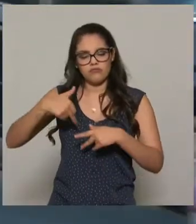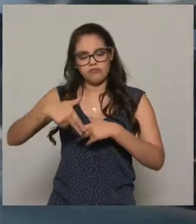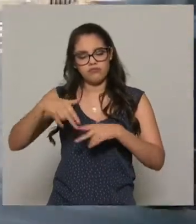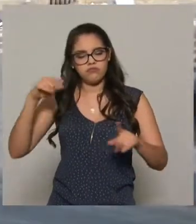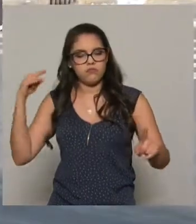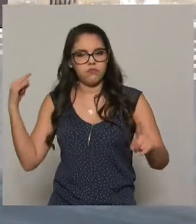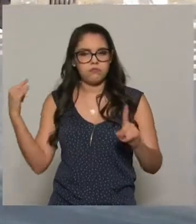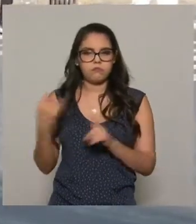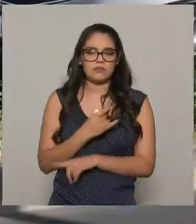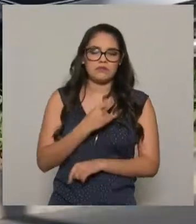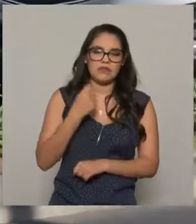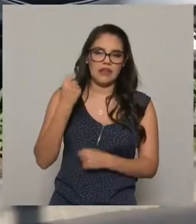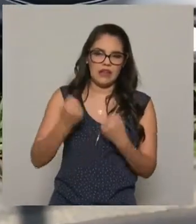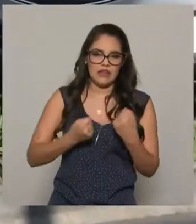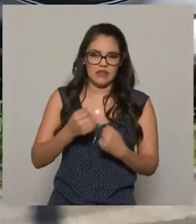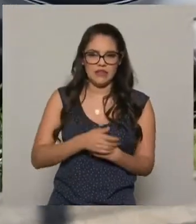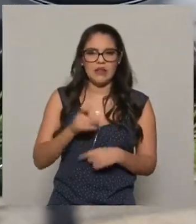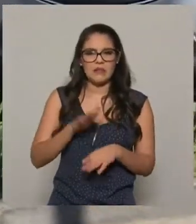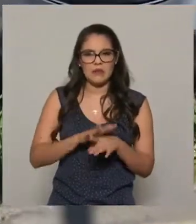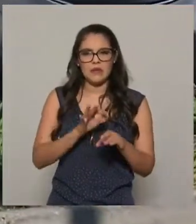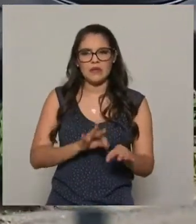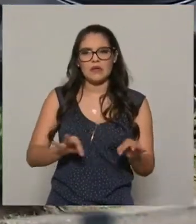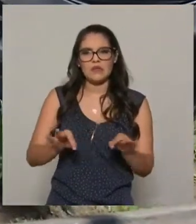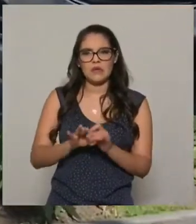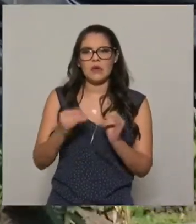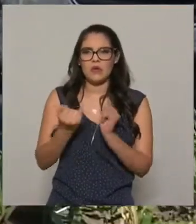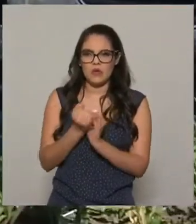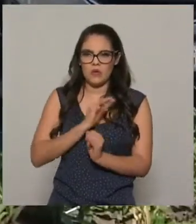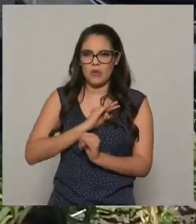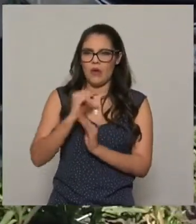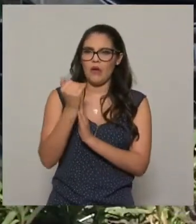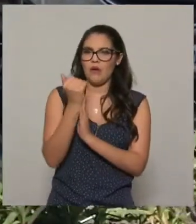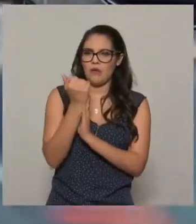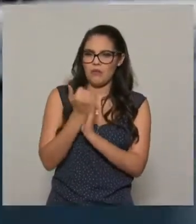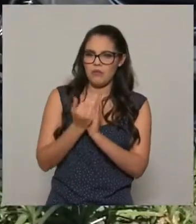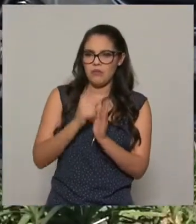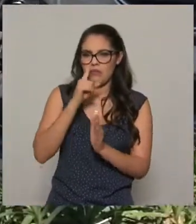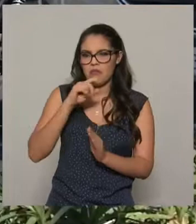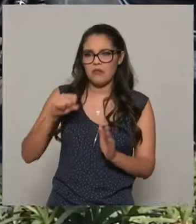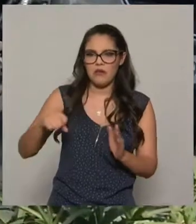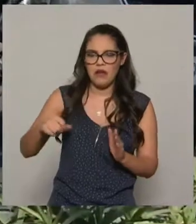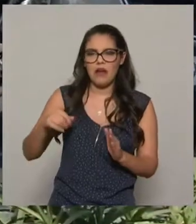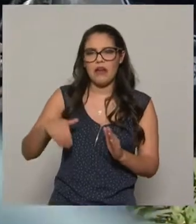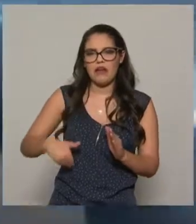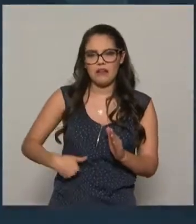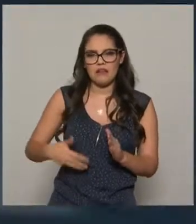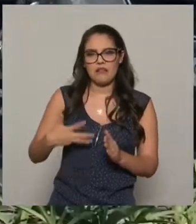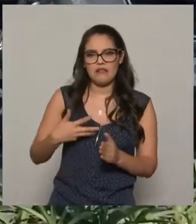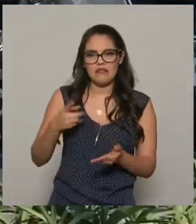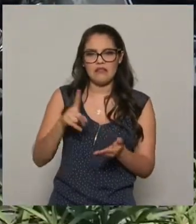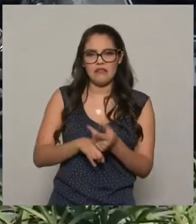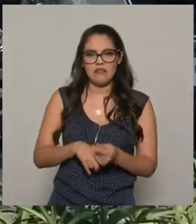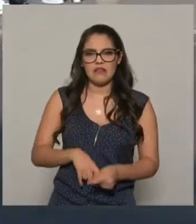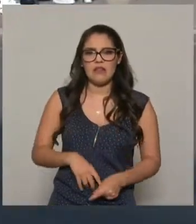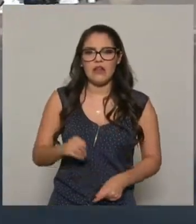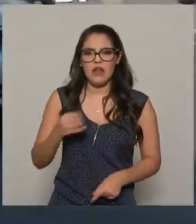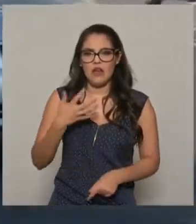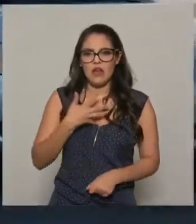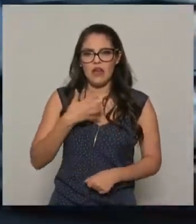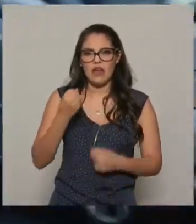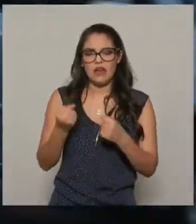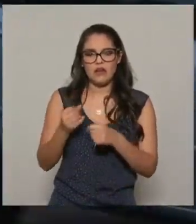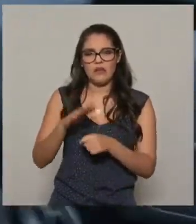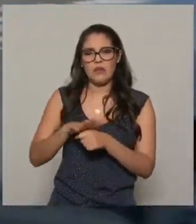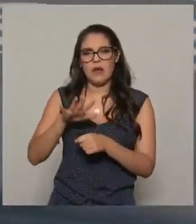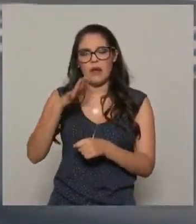lo importante? Recordar que el diseño de nuestras vialidades también puede reducir los accidentes que pueda haber en la vía. Si tenemos radios de giro que sean mucho